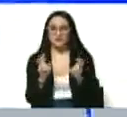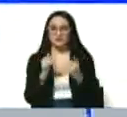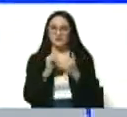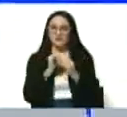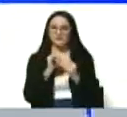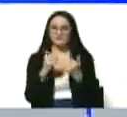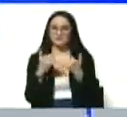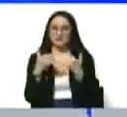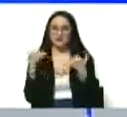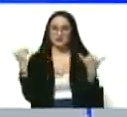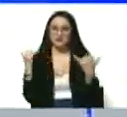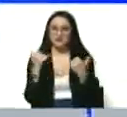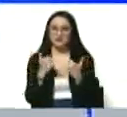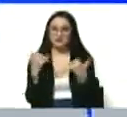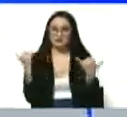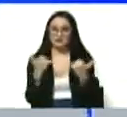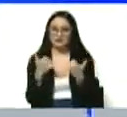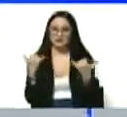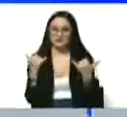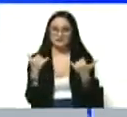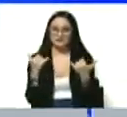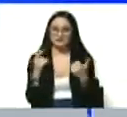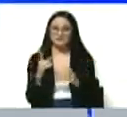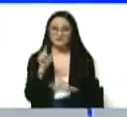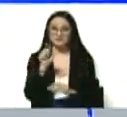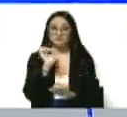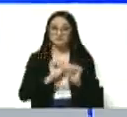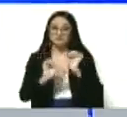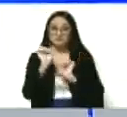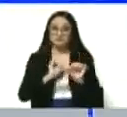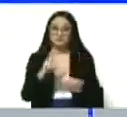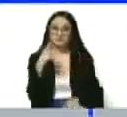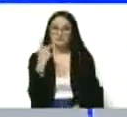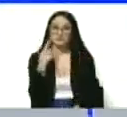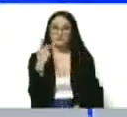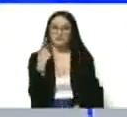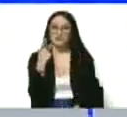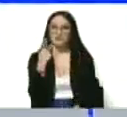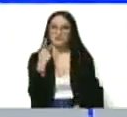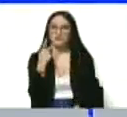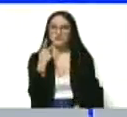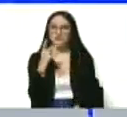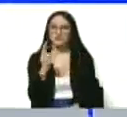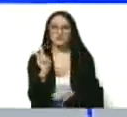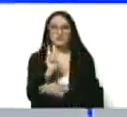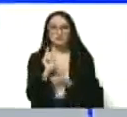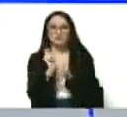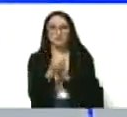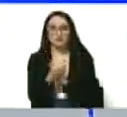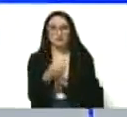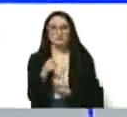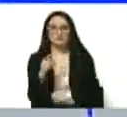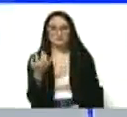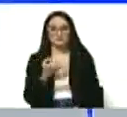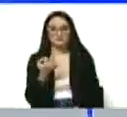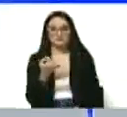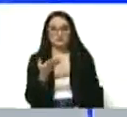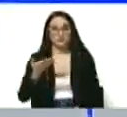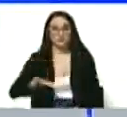energético fue un acérrimo defensor de las políticas que llevaron a Venezuela a convertirse en un actor vital, de